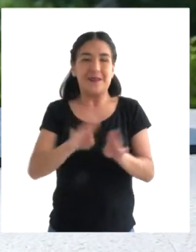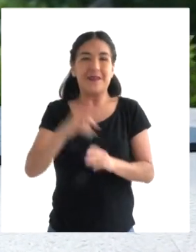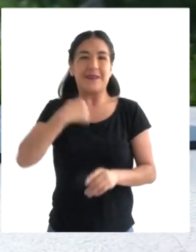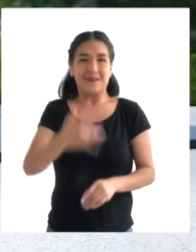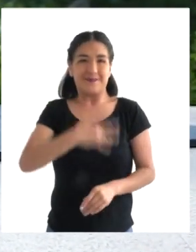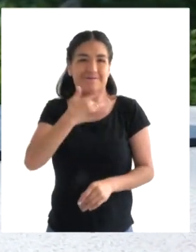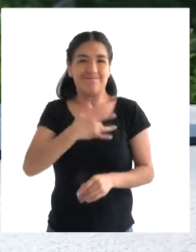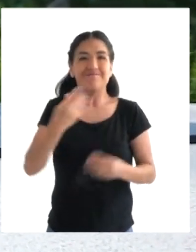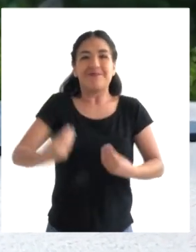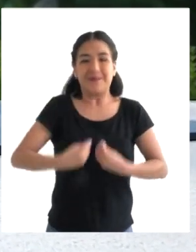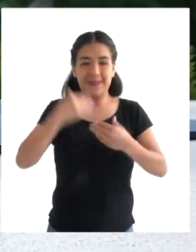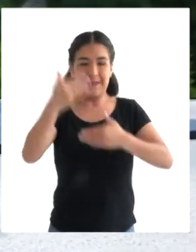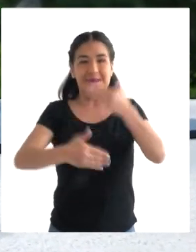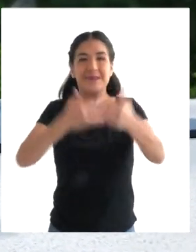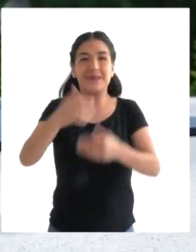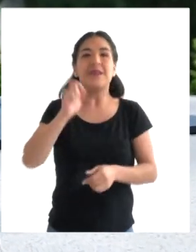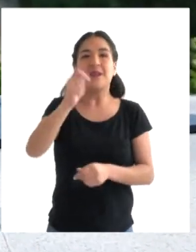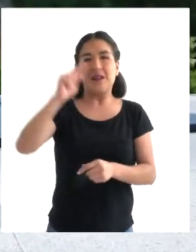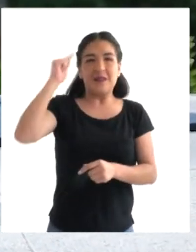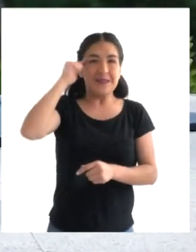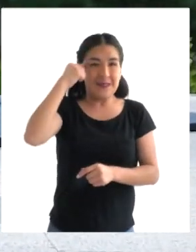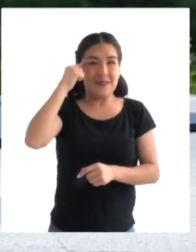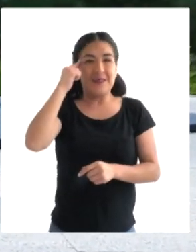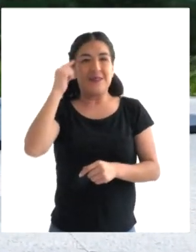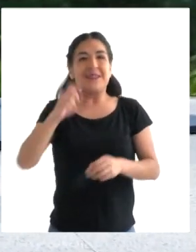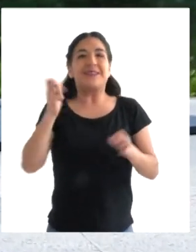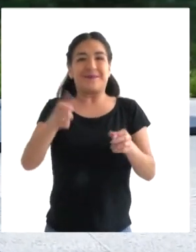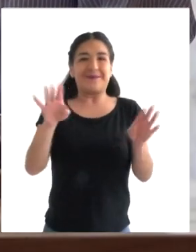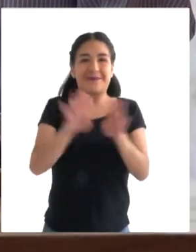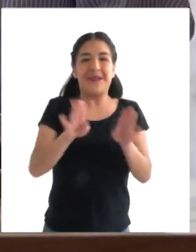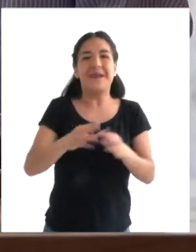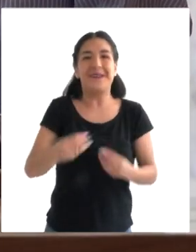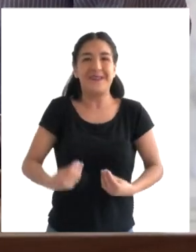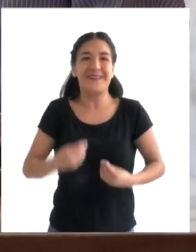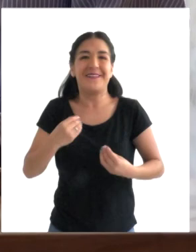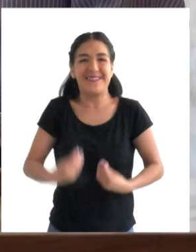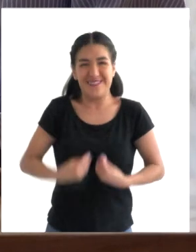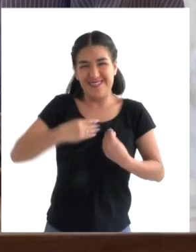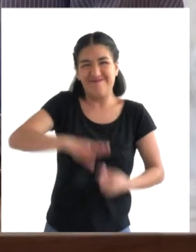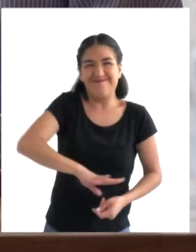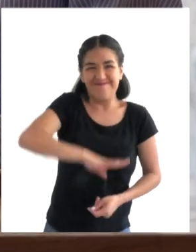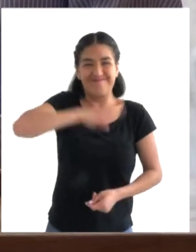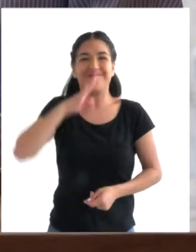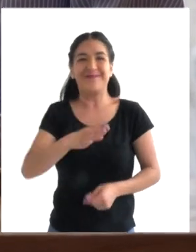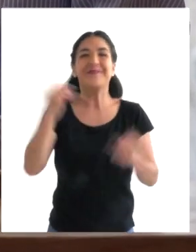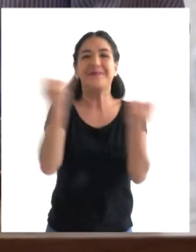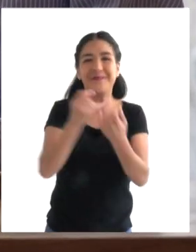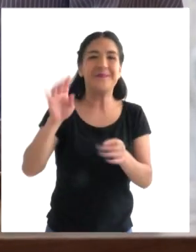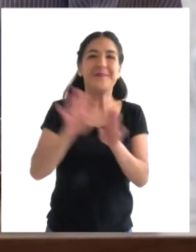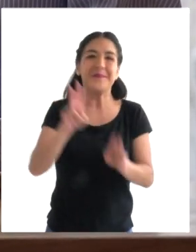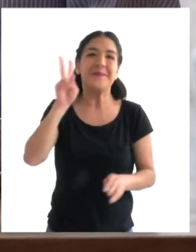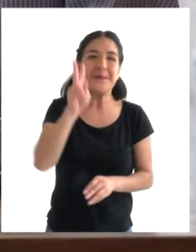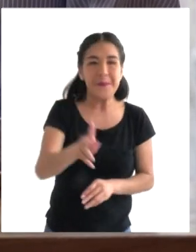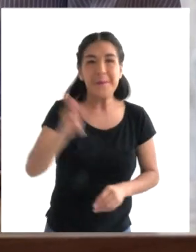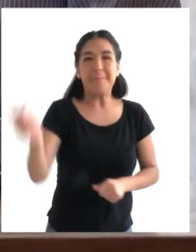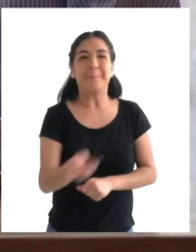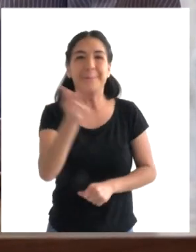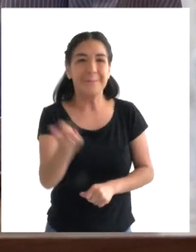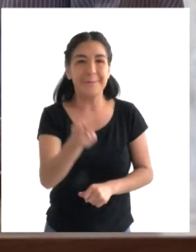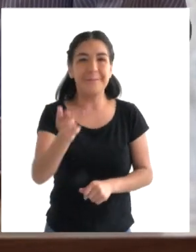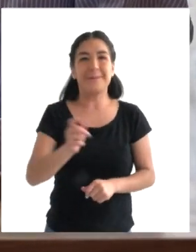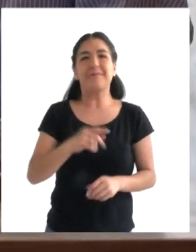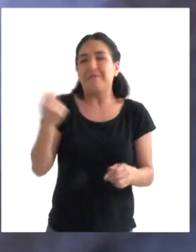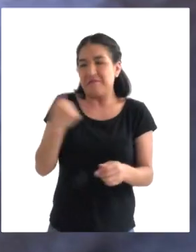ante situaciones que nos producen enojo, frustración o ira. Hacer una pausa, preguntarnos, ¿qué va a pasar